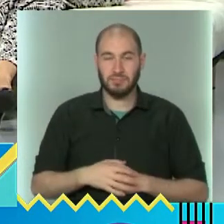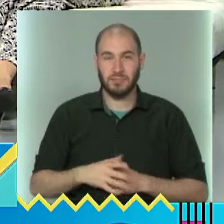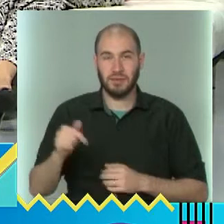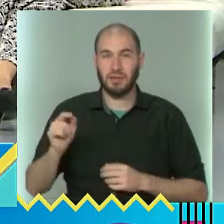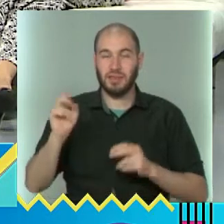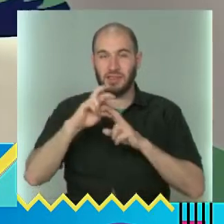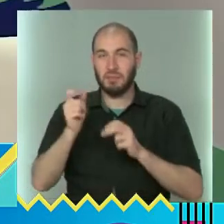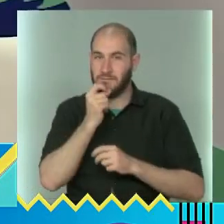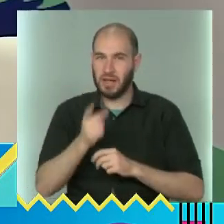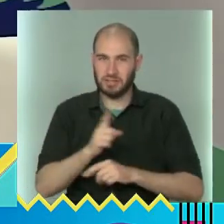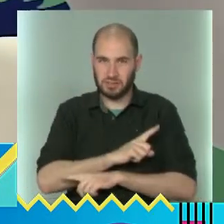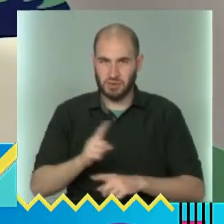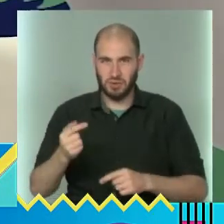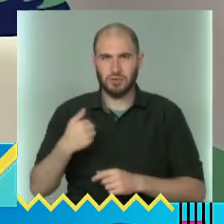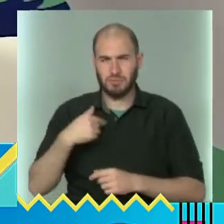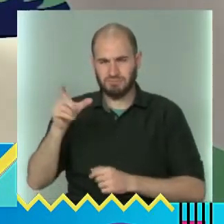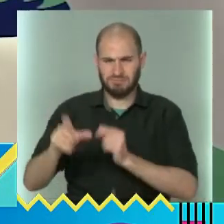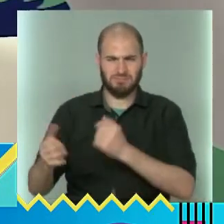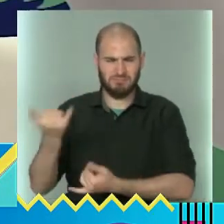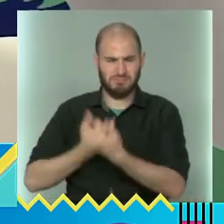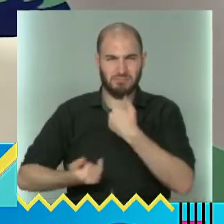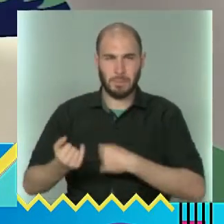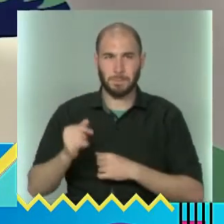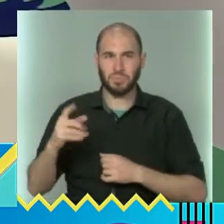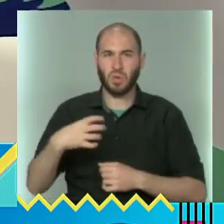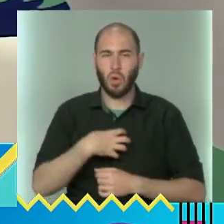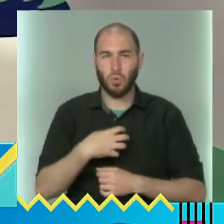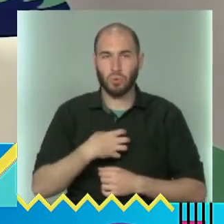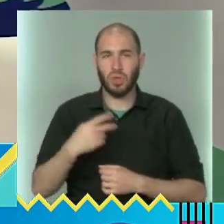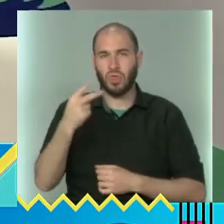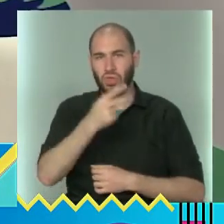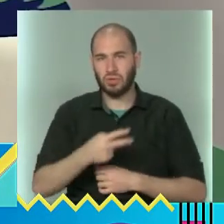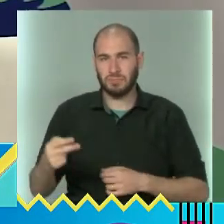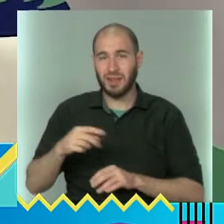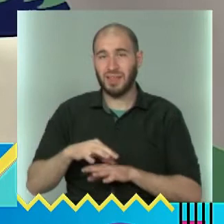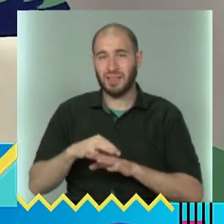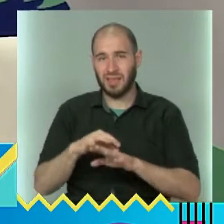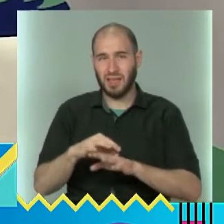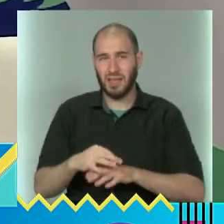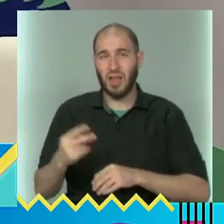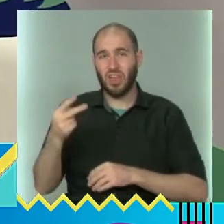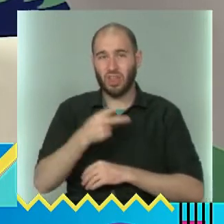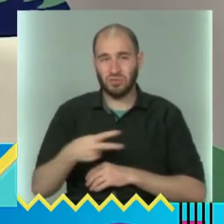tema fácil. O sea, yo he escuchado personas que han hecho cursos de 2 semanas de coaching,